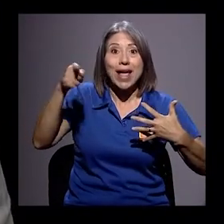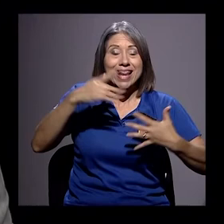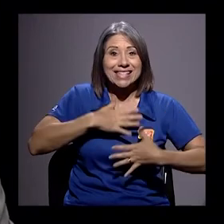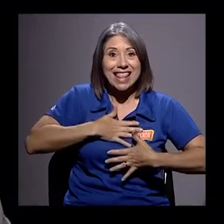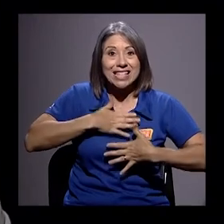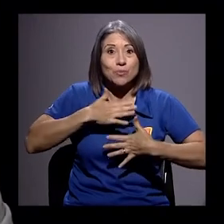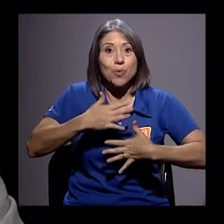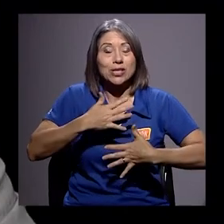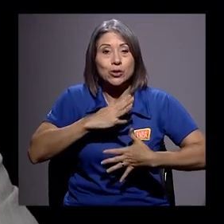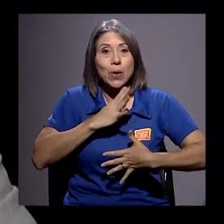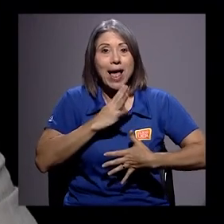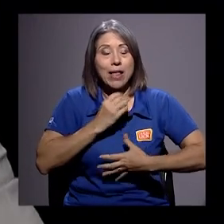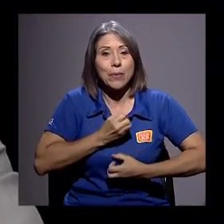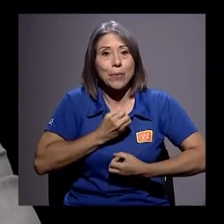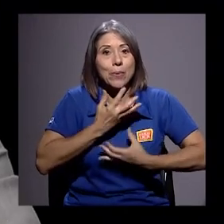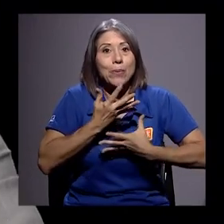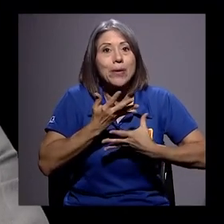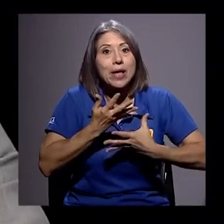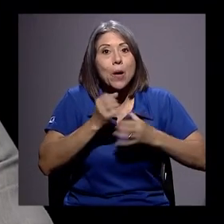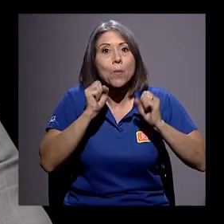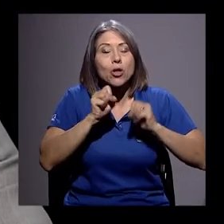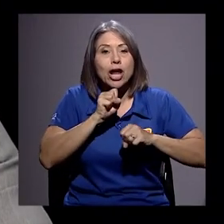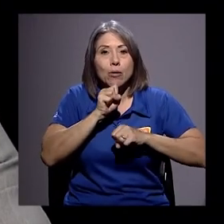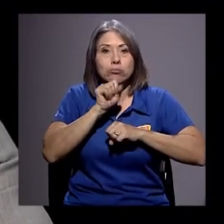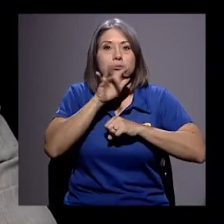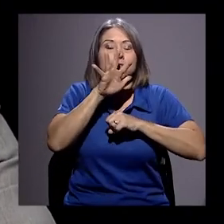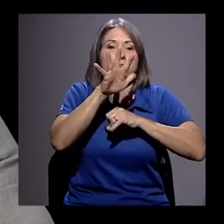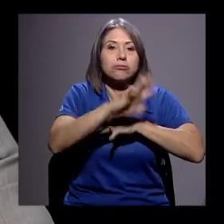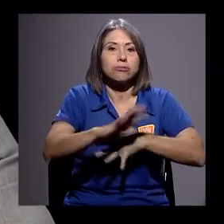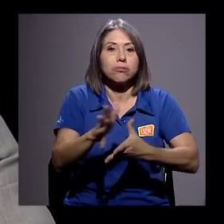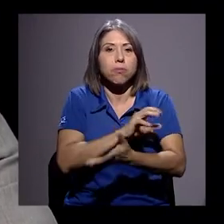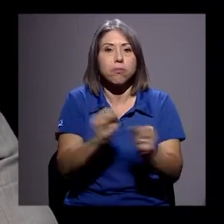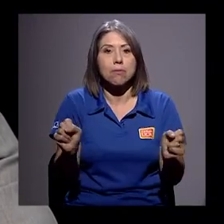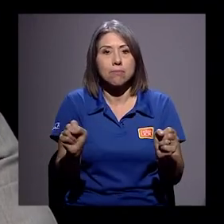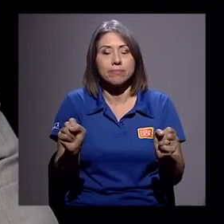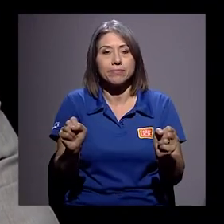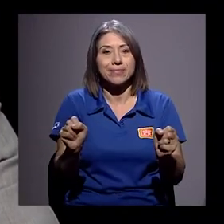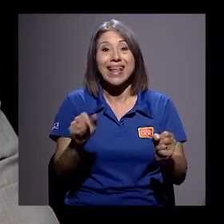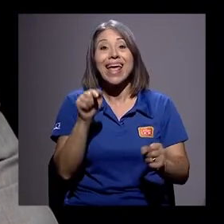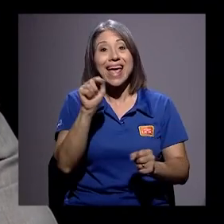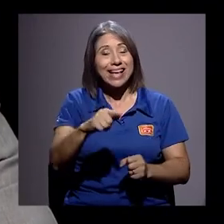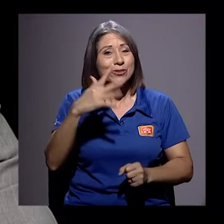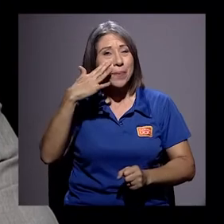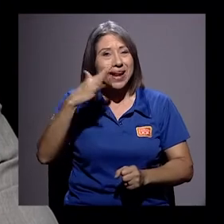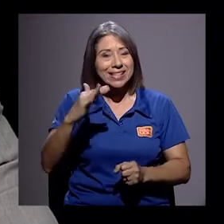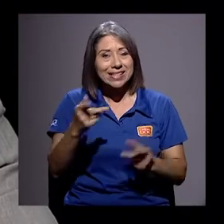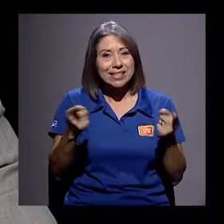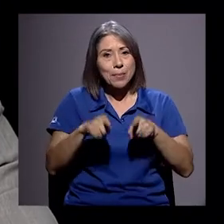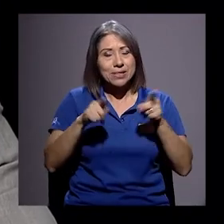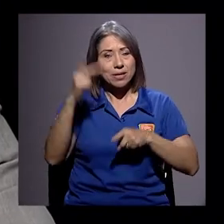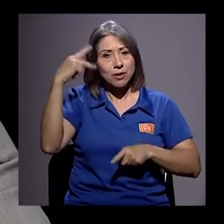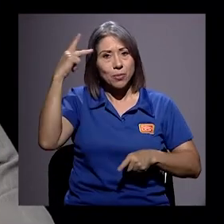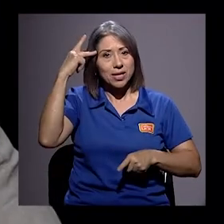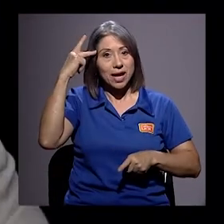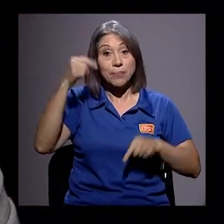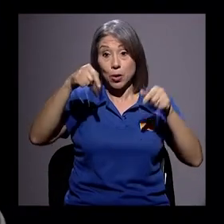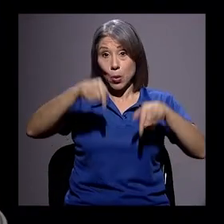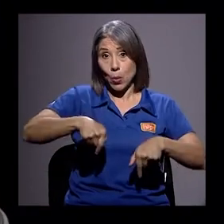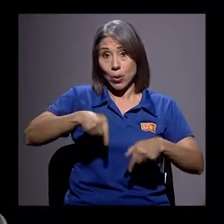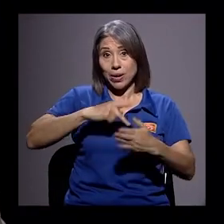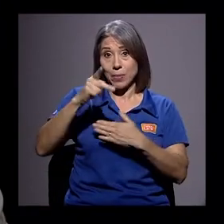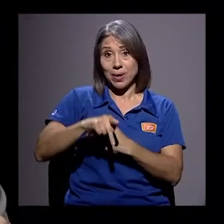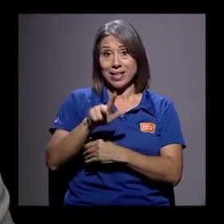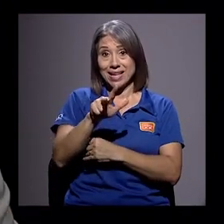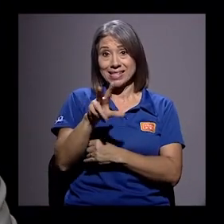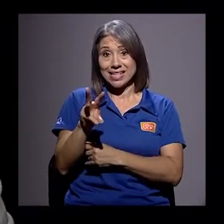casi las ingenieros de inmediato eso parece que está pasando en la política y hoy entre 60